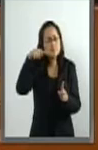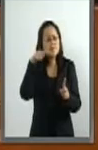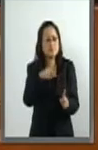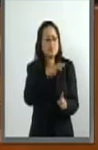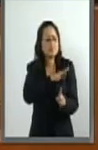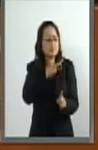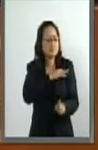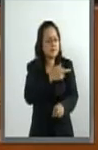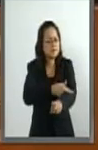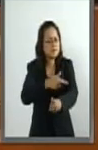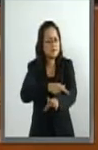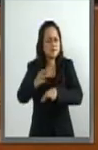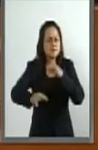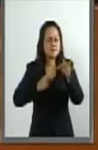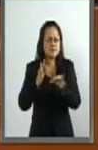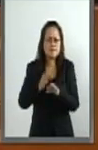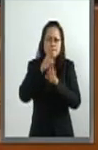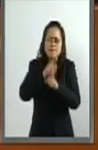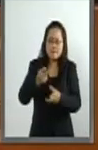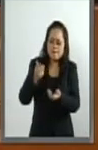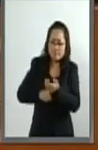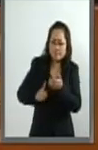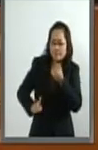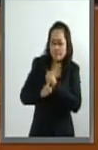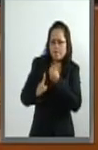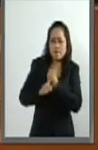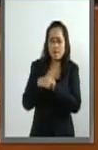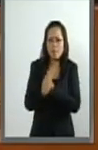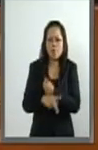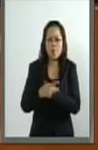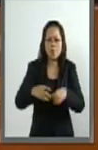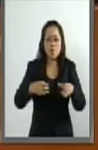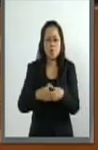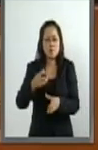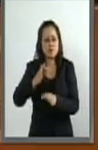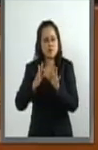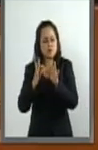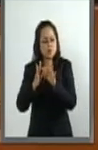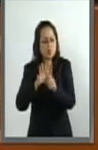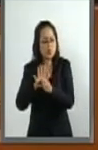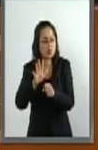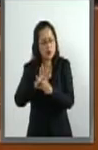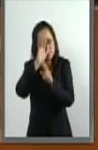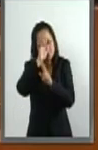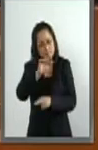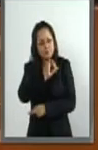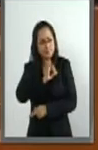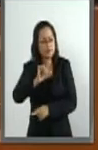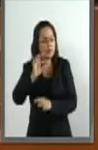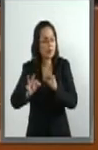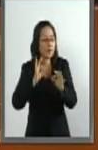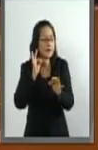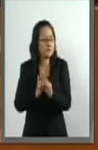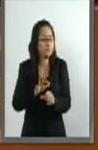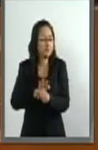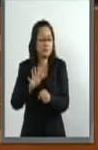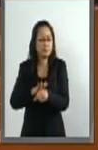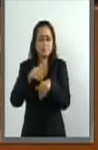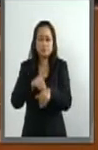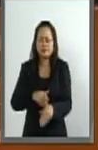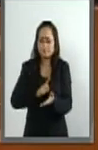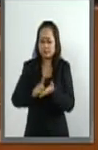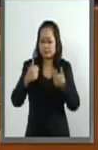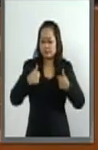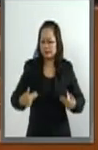para resolver los conflictos internos y garantizar el respeto irrestricto a los